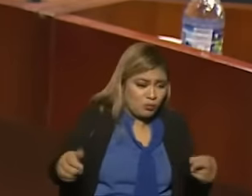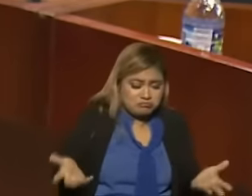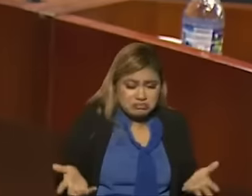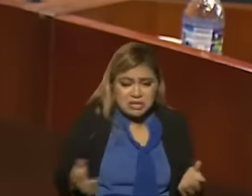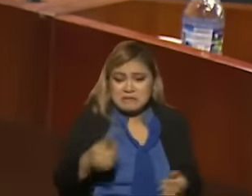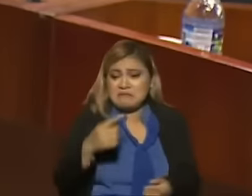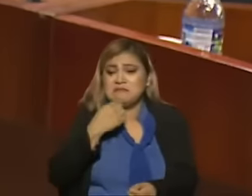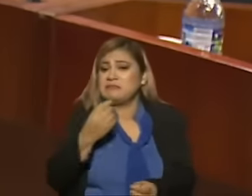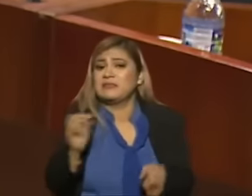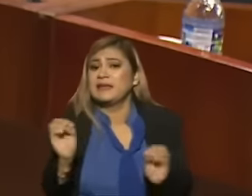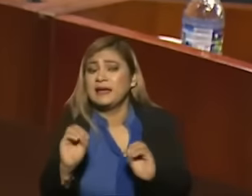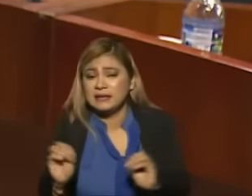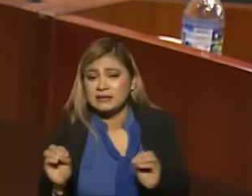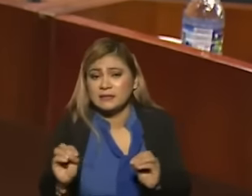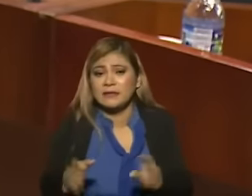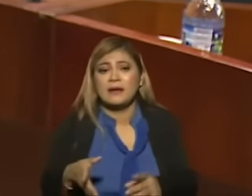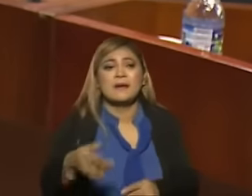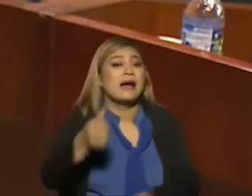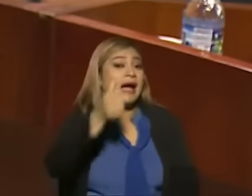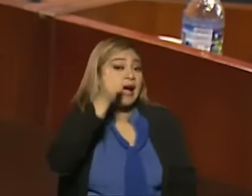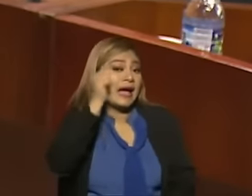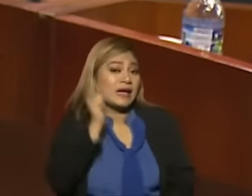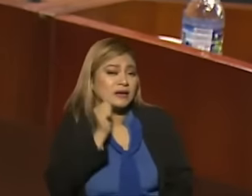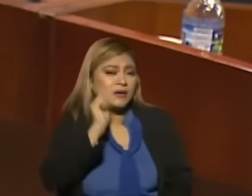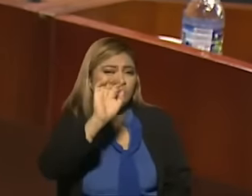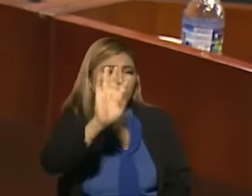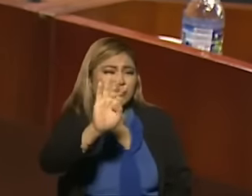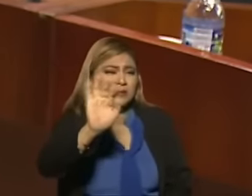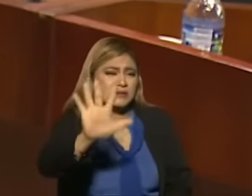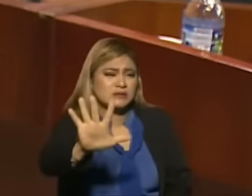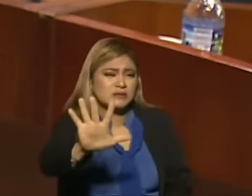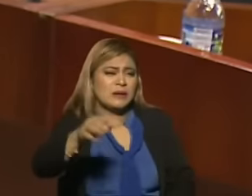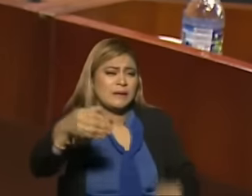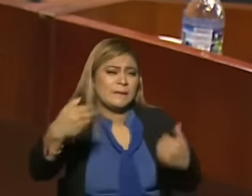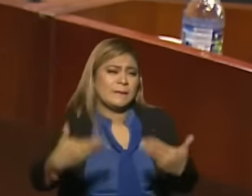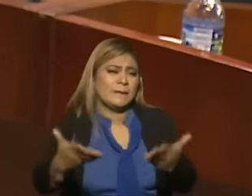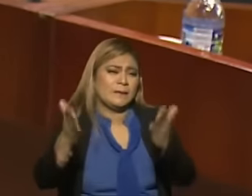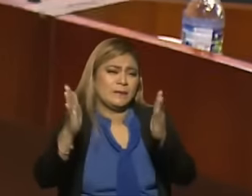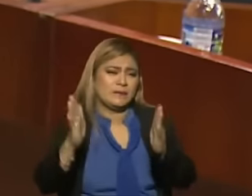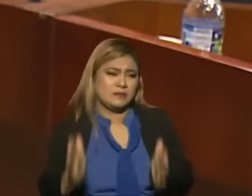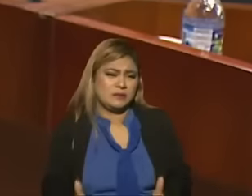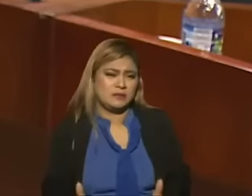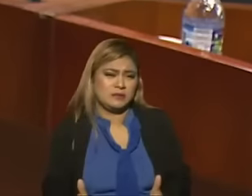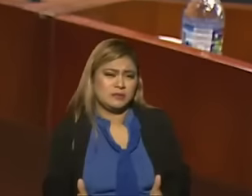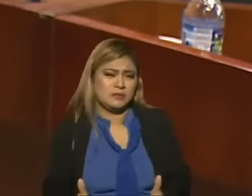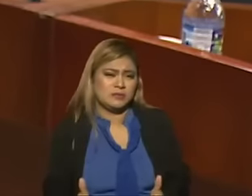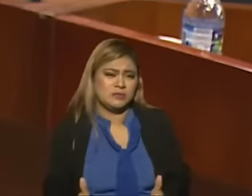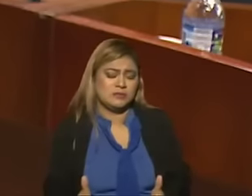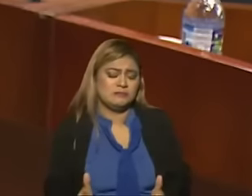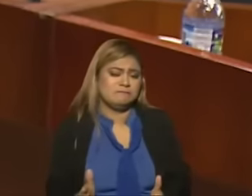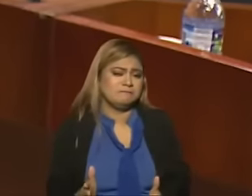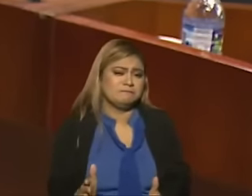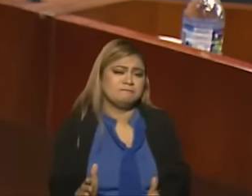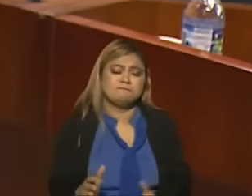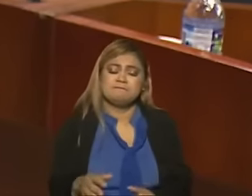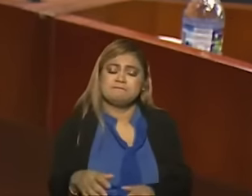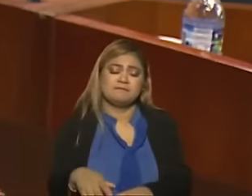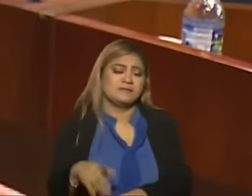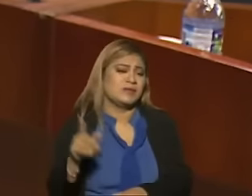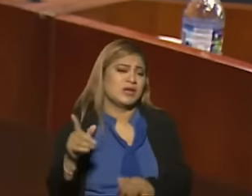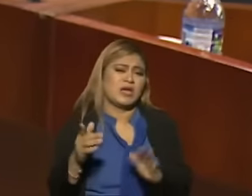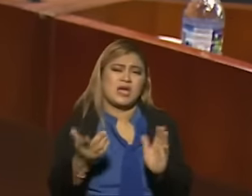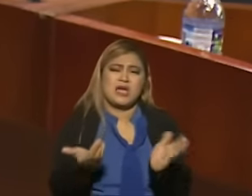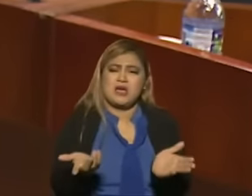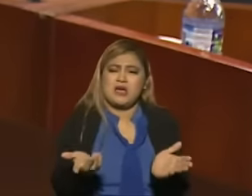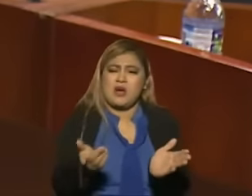menos ayer, 45 panameños y panameñas le impusieron a más de 4 millones un contrato del que